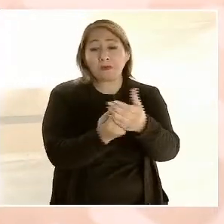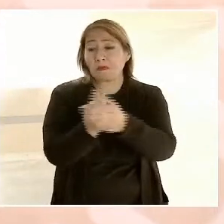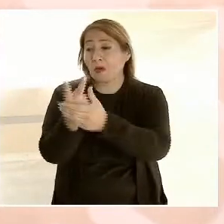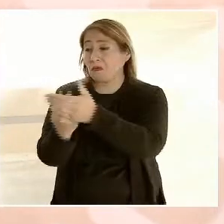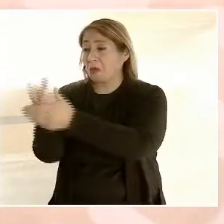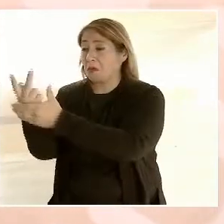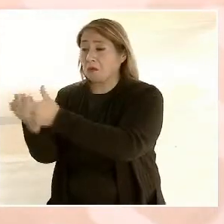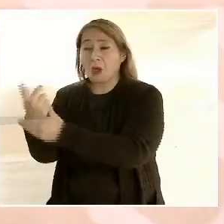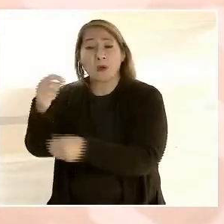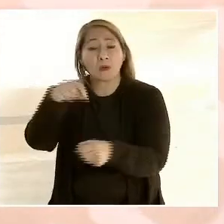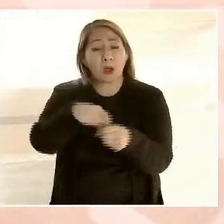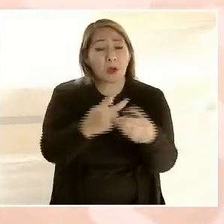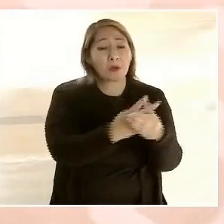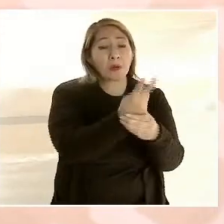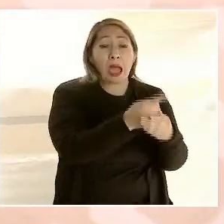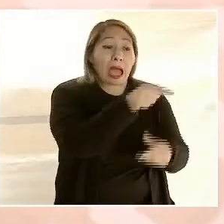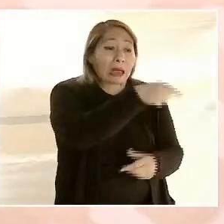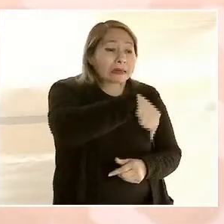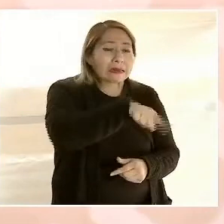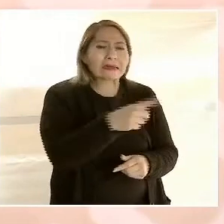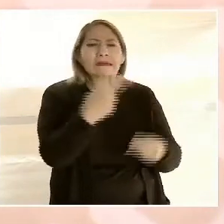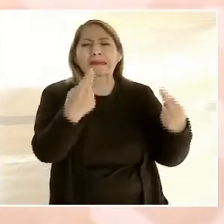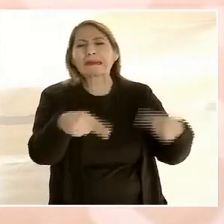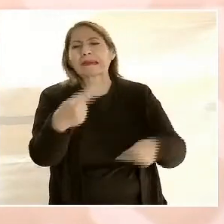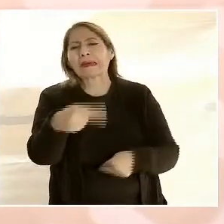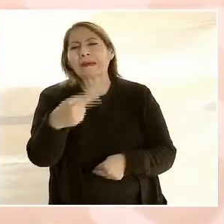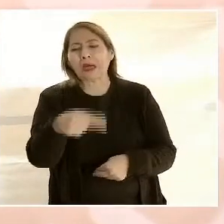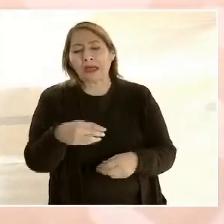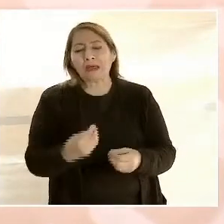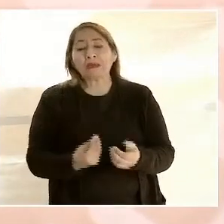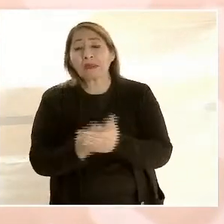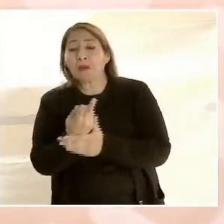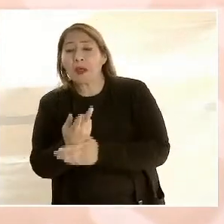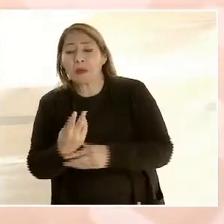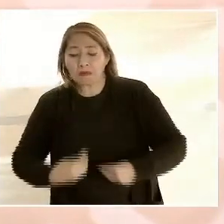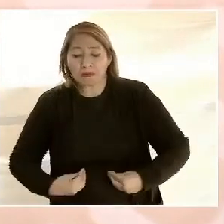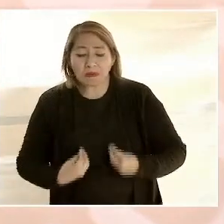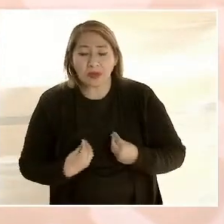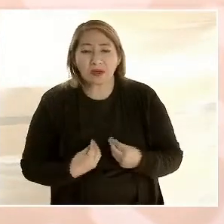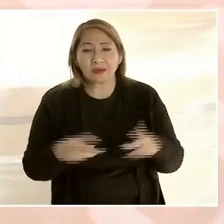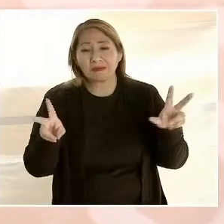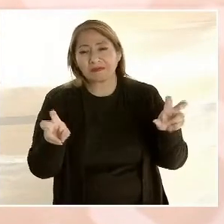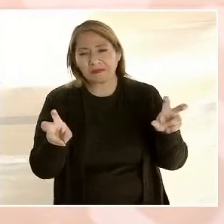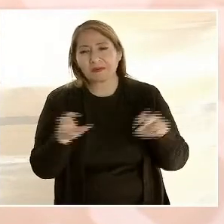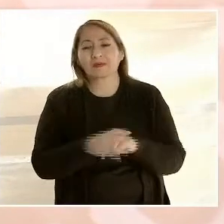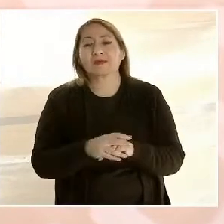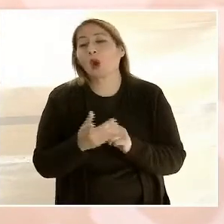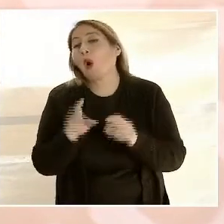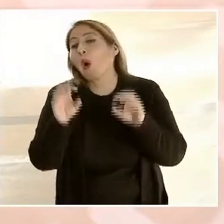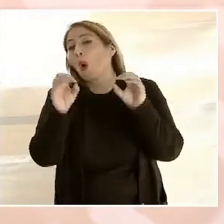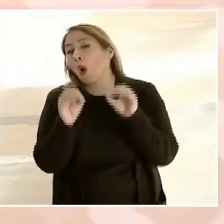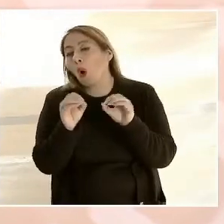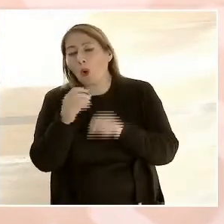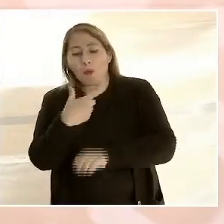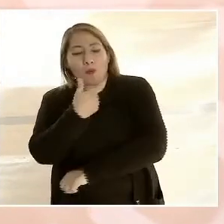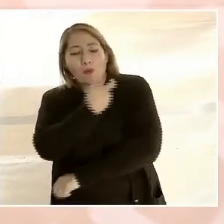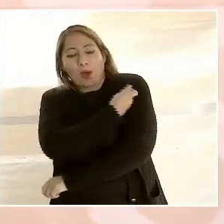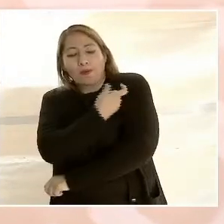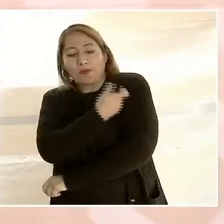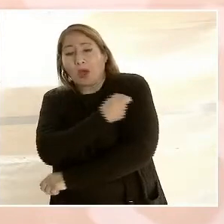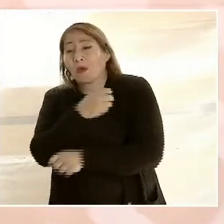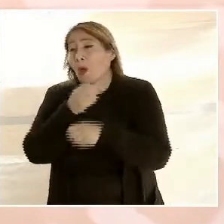programa Sembrando Vida, o la logística y la distribución de las